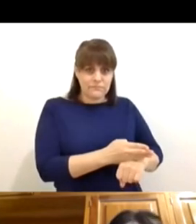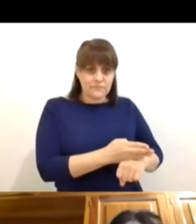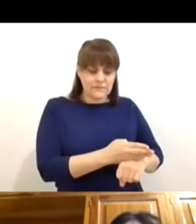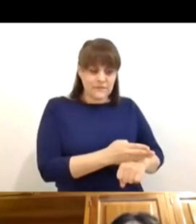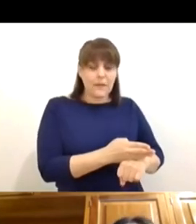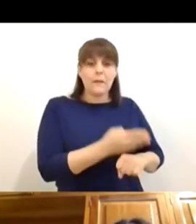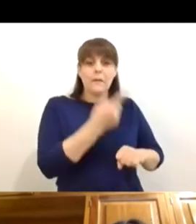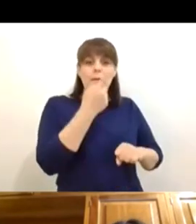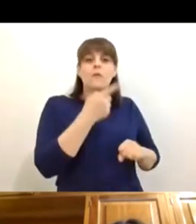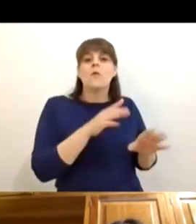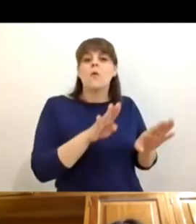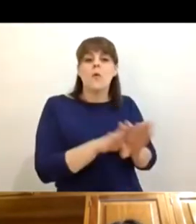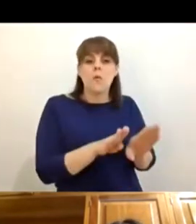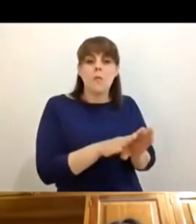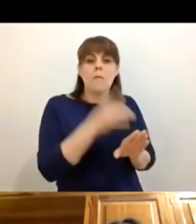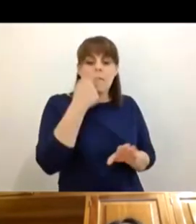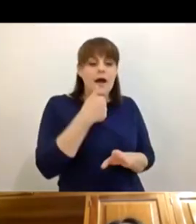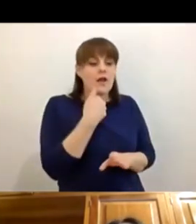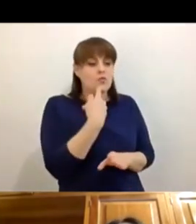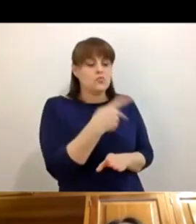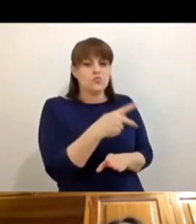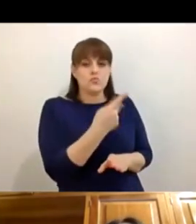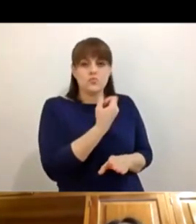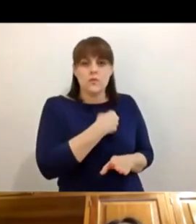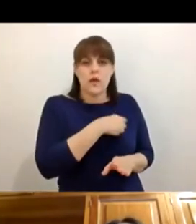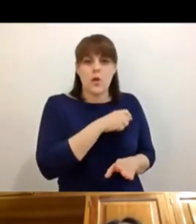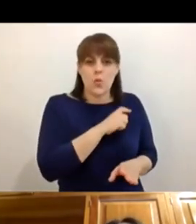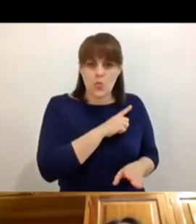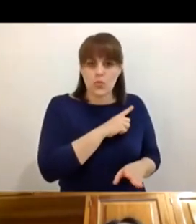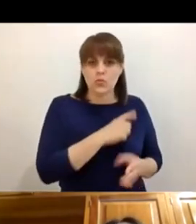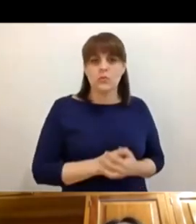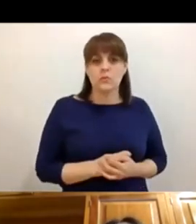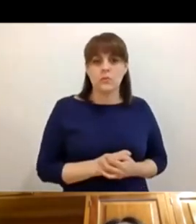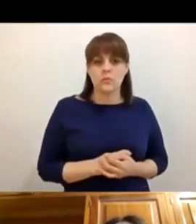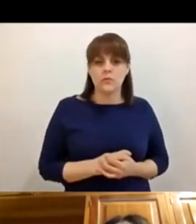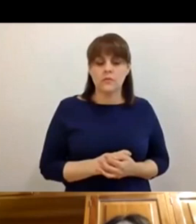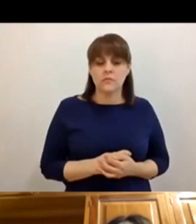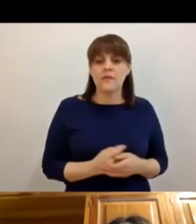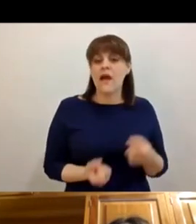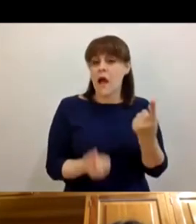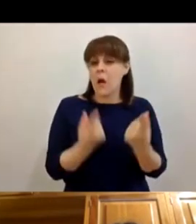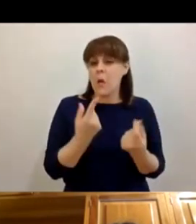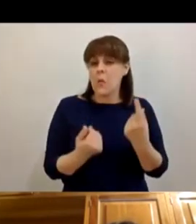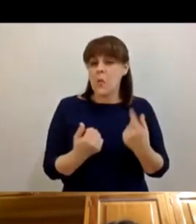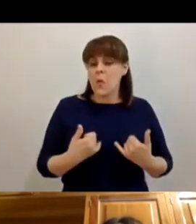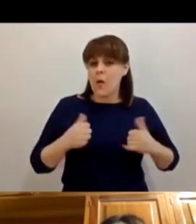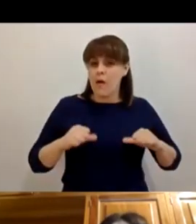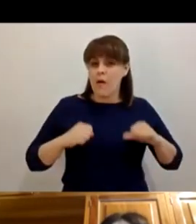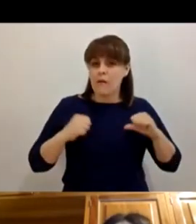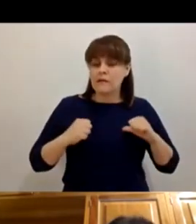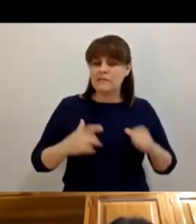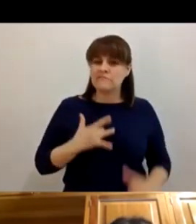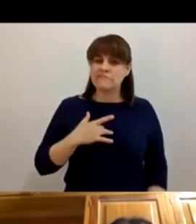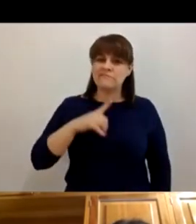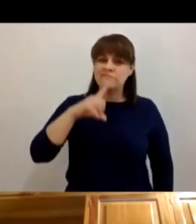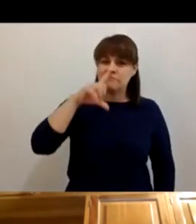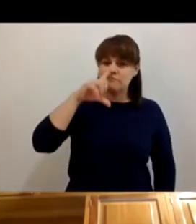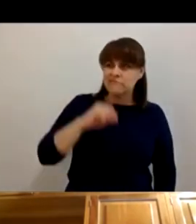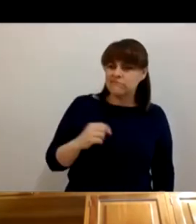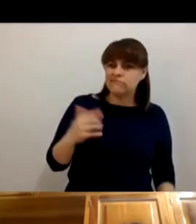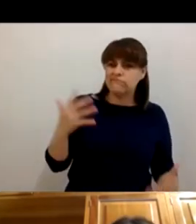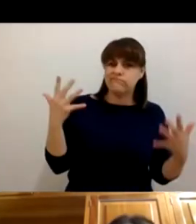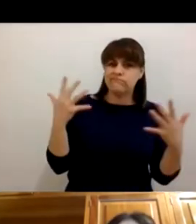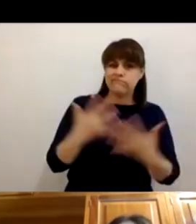la salud. Y de repente, ajá, para los chicos es bien frustrante, ¿no? No sé, de repente trabajamos mucho como